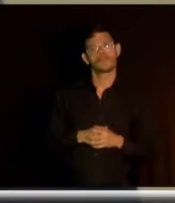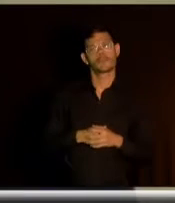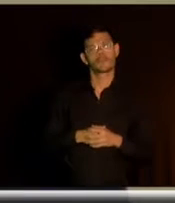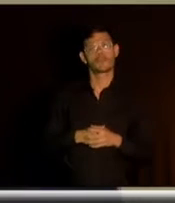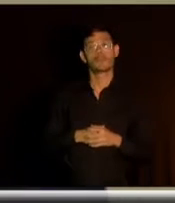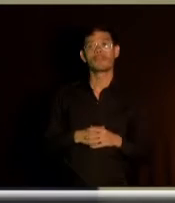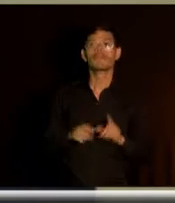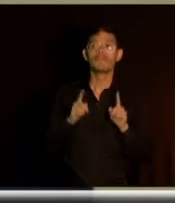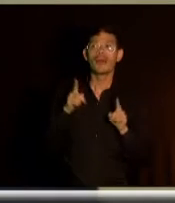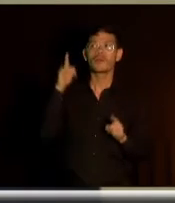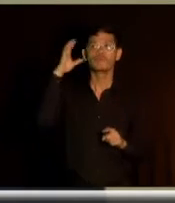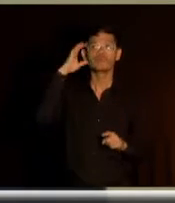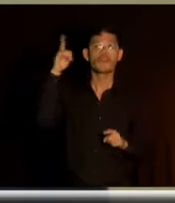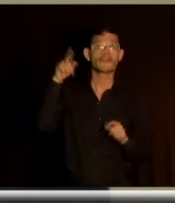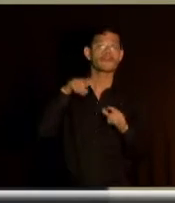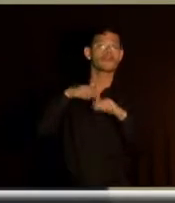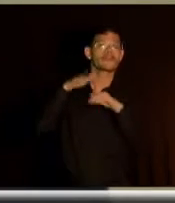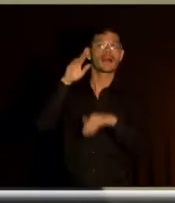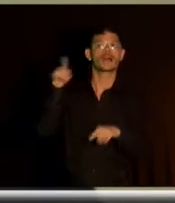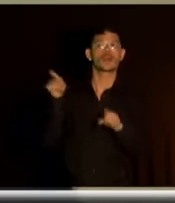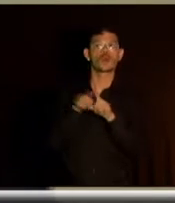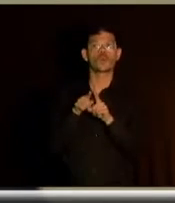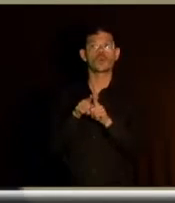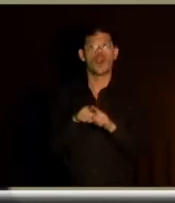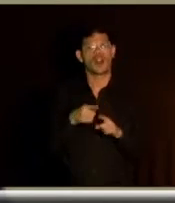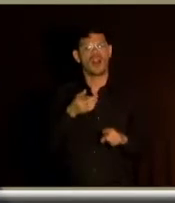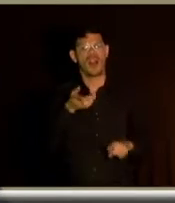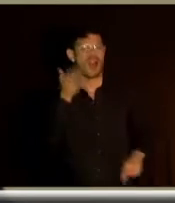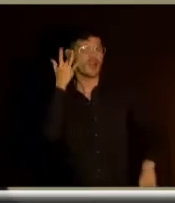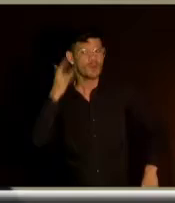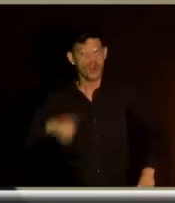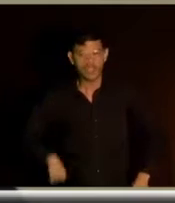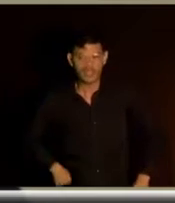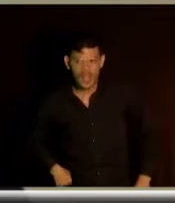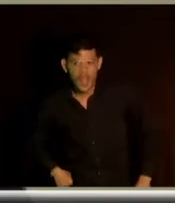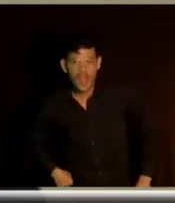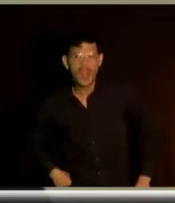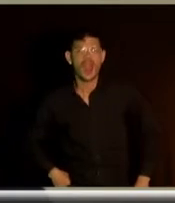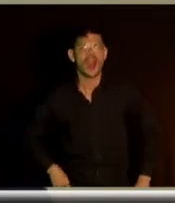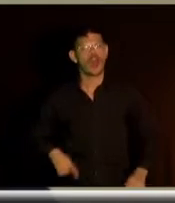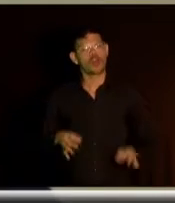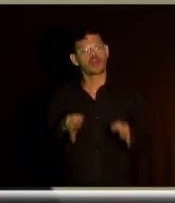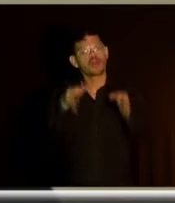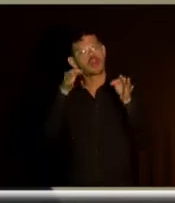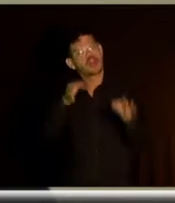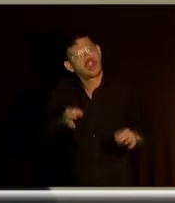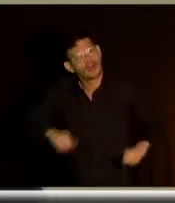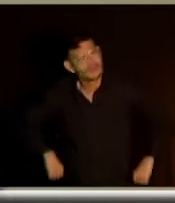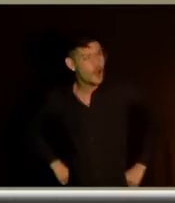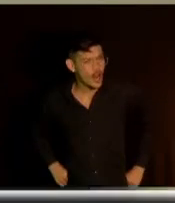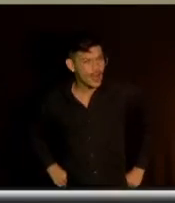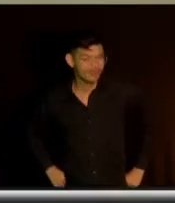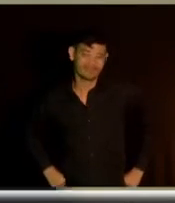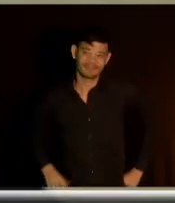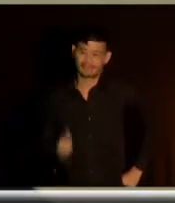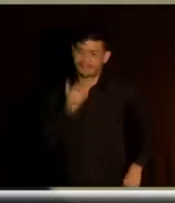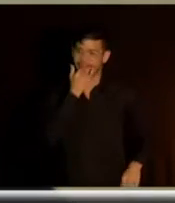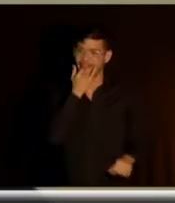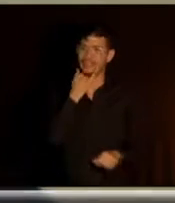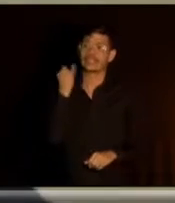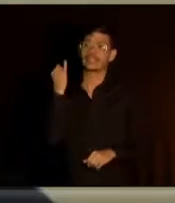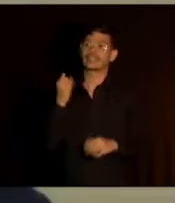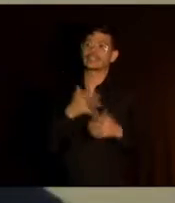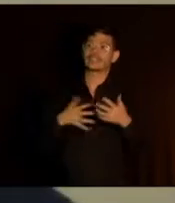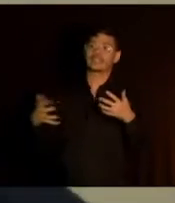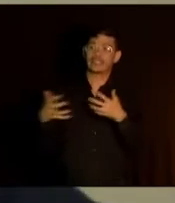demorado tanto? Es decir, el sistema internacional hizo este cambio ya hace bastante tiempo, y que